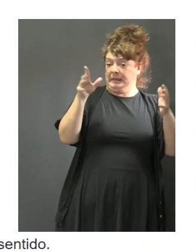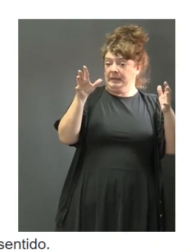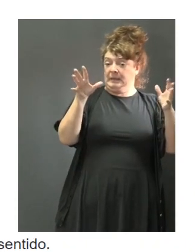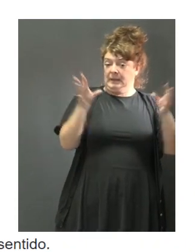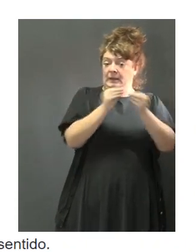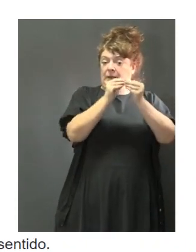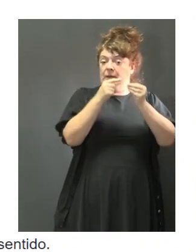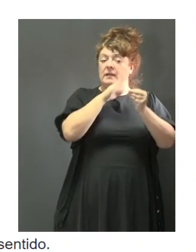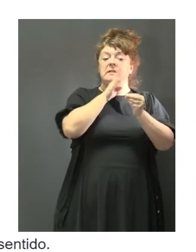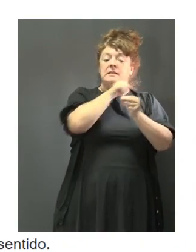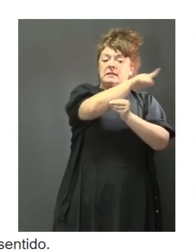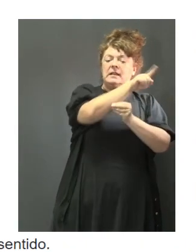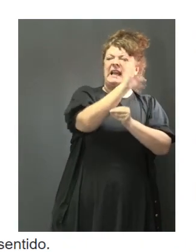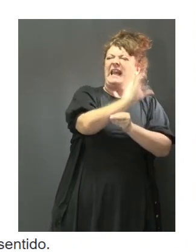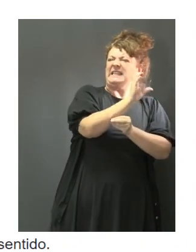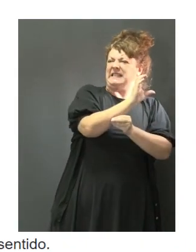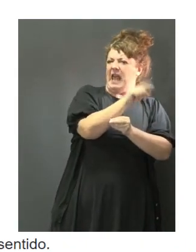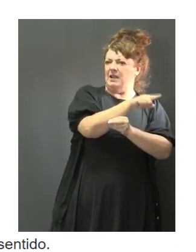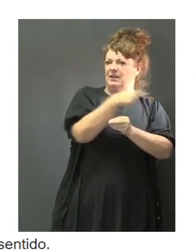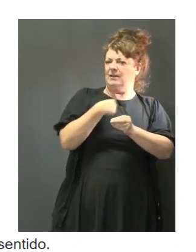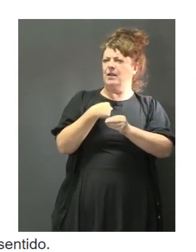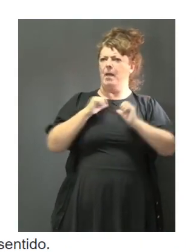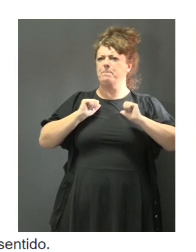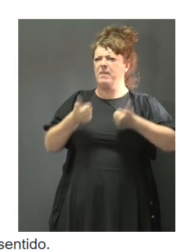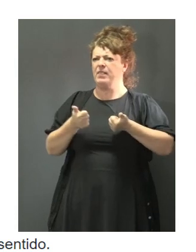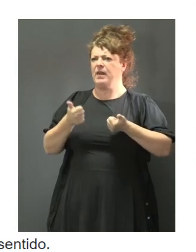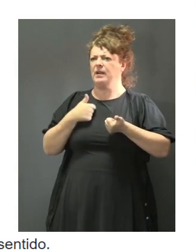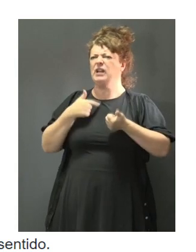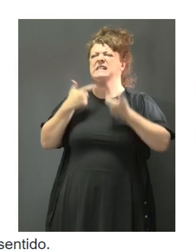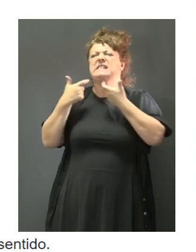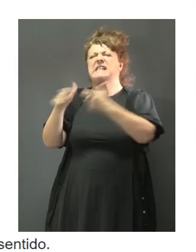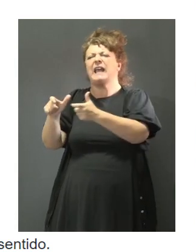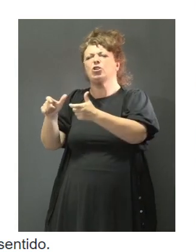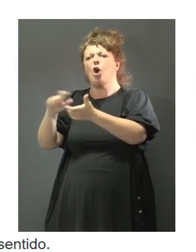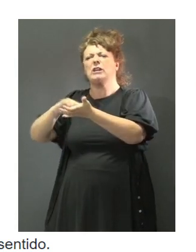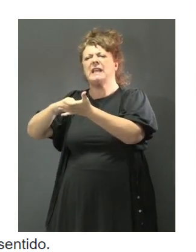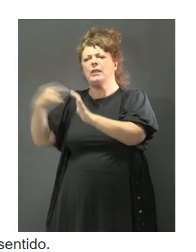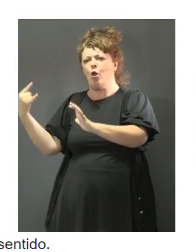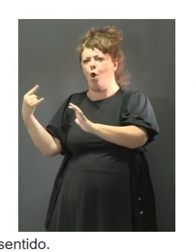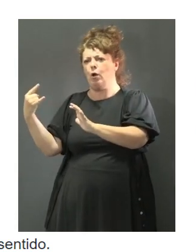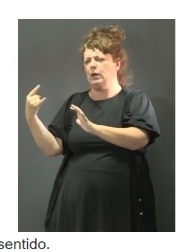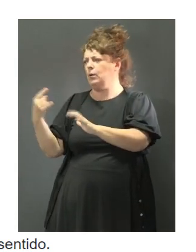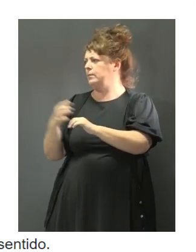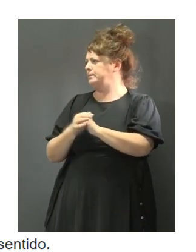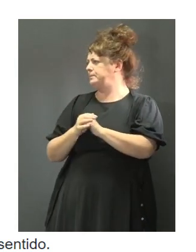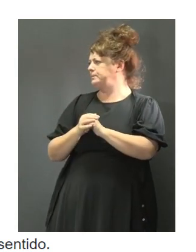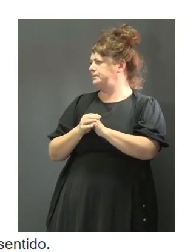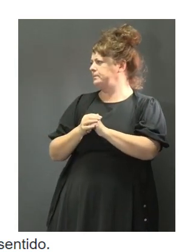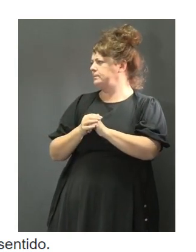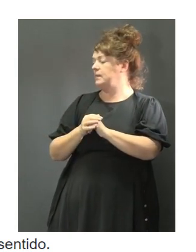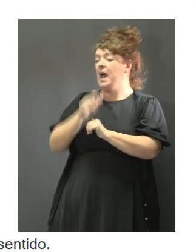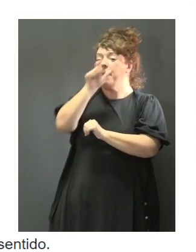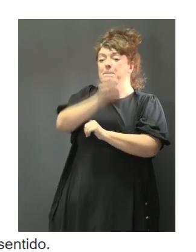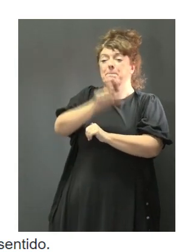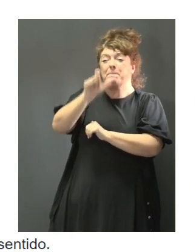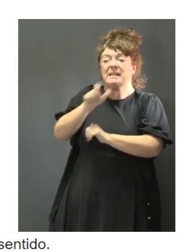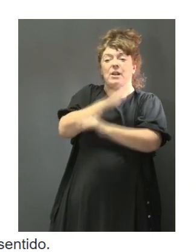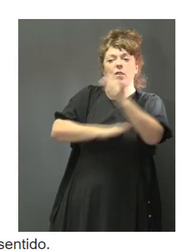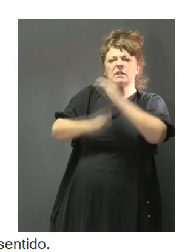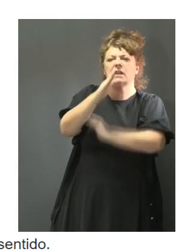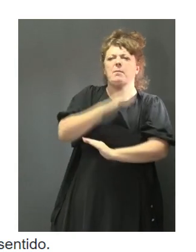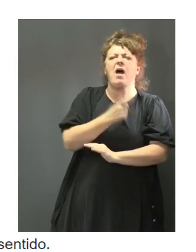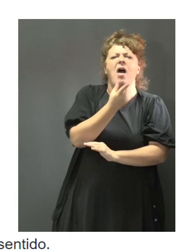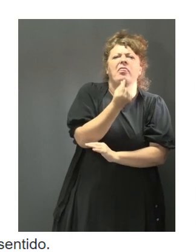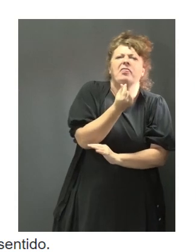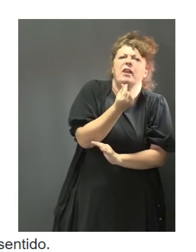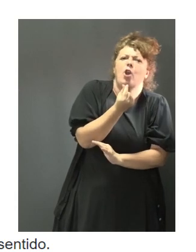y siguiendo lo que ha comentado Cristian, voy a empezar por el sector tecnológico. Y las personas con discapacidad tienen